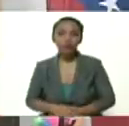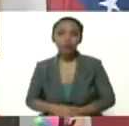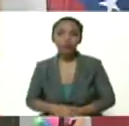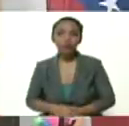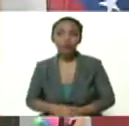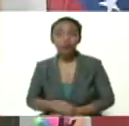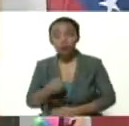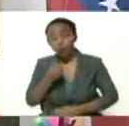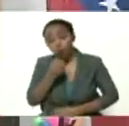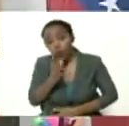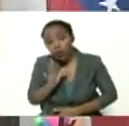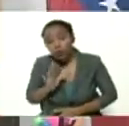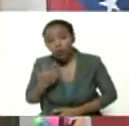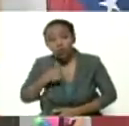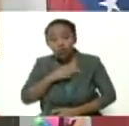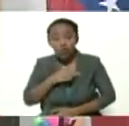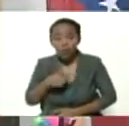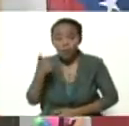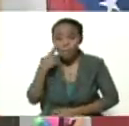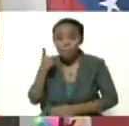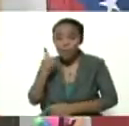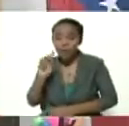Así que bueno, estamos pendientes de todo.